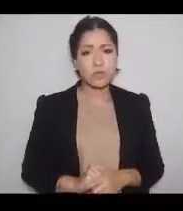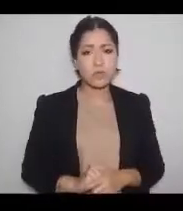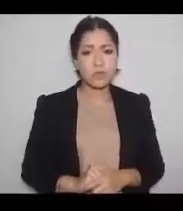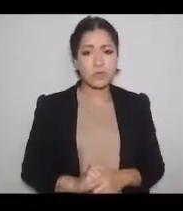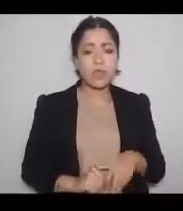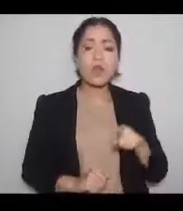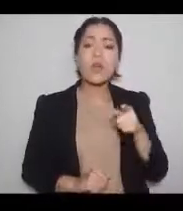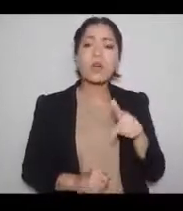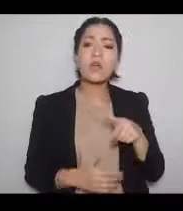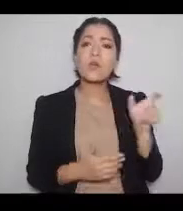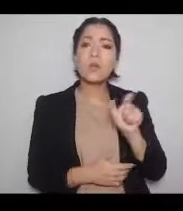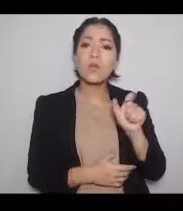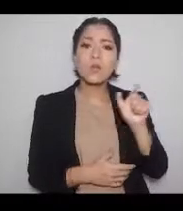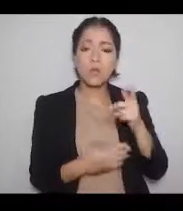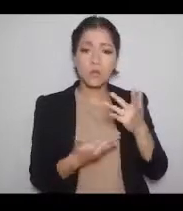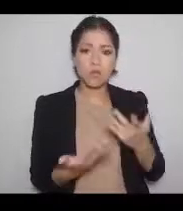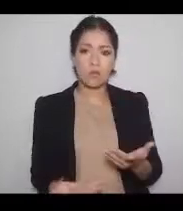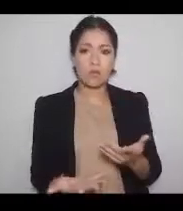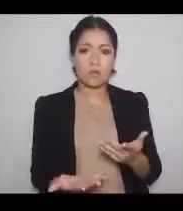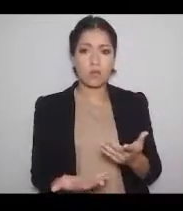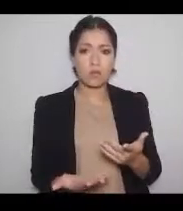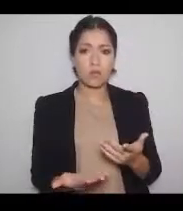¿Quién estaba contigo cuando lo de Monterrey?